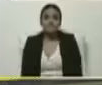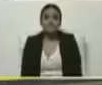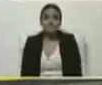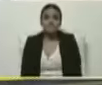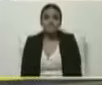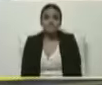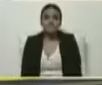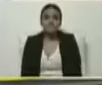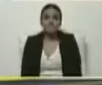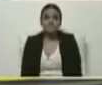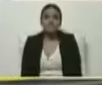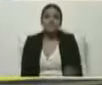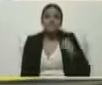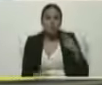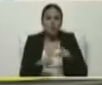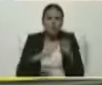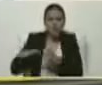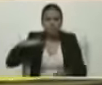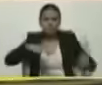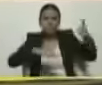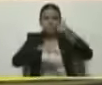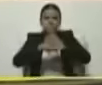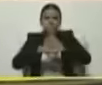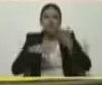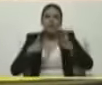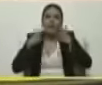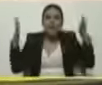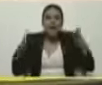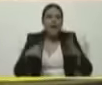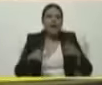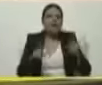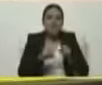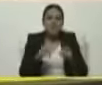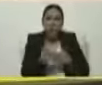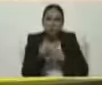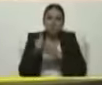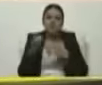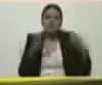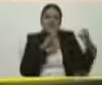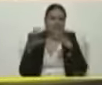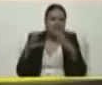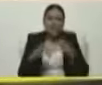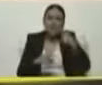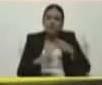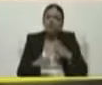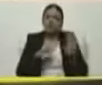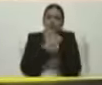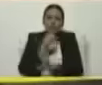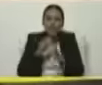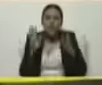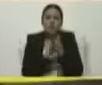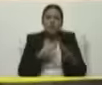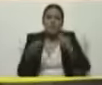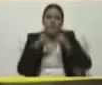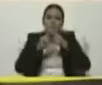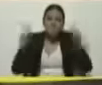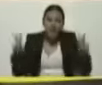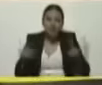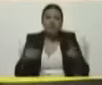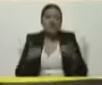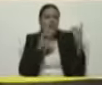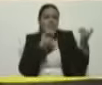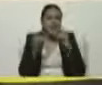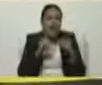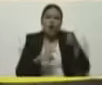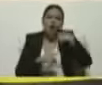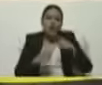Y me toca a mí encabezar esta gran cruzada por la verdad, por la paz, por el entendimiento, por el diálogo, por la reconciliación